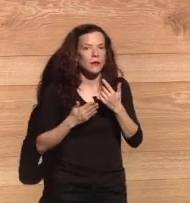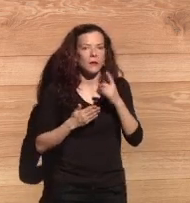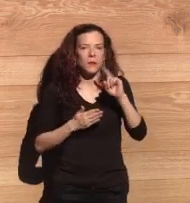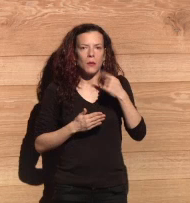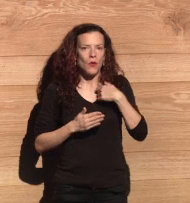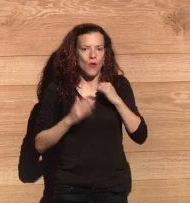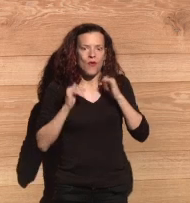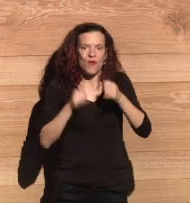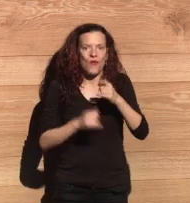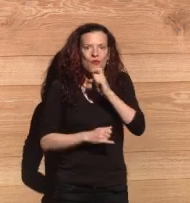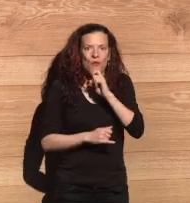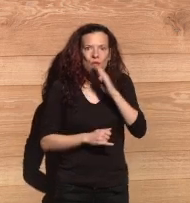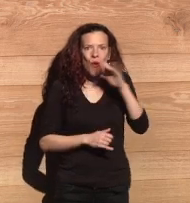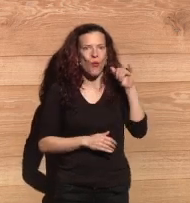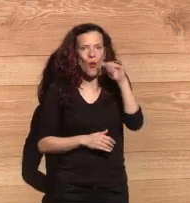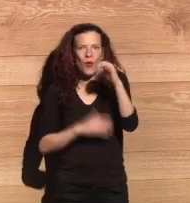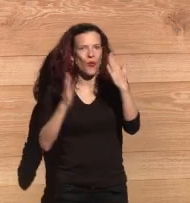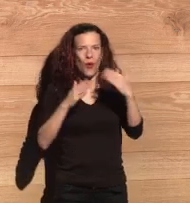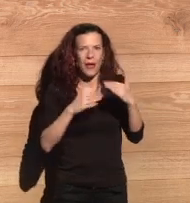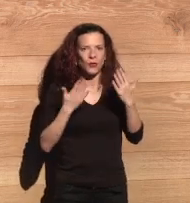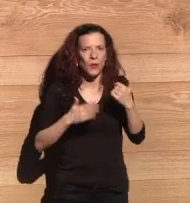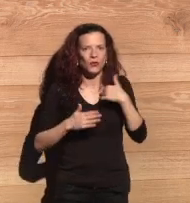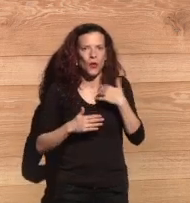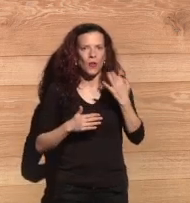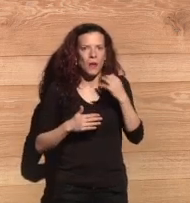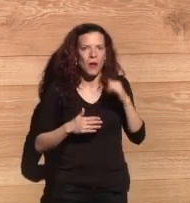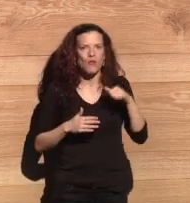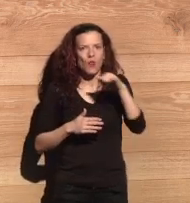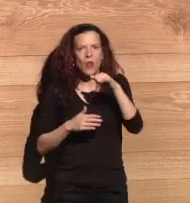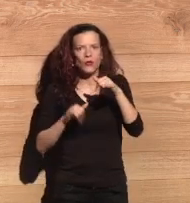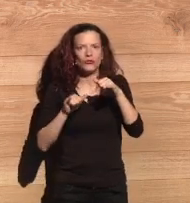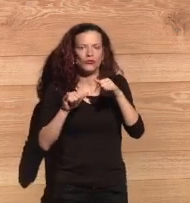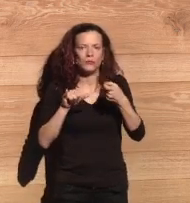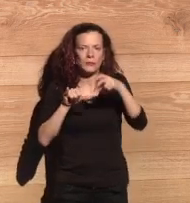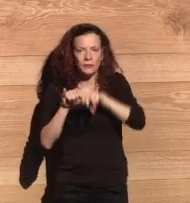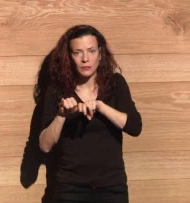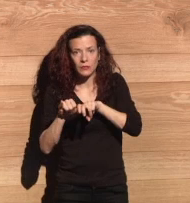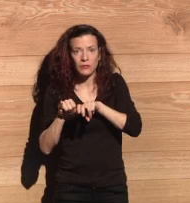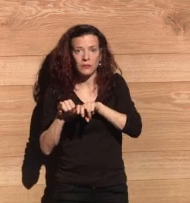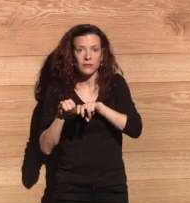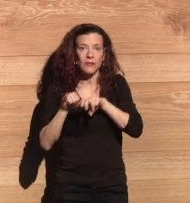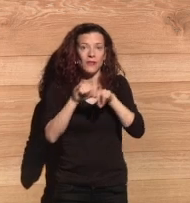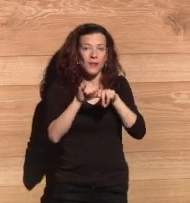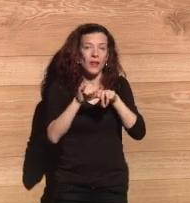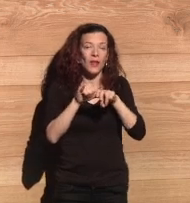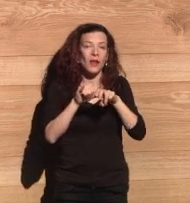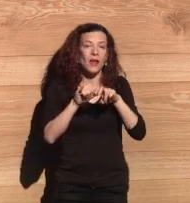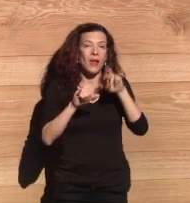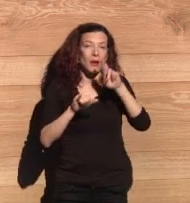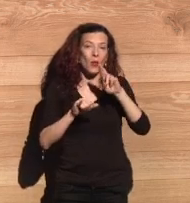llegar a Haití, porque no habían vuelos, ¿no? Entonces tuve que volar a República